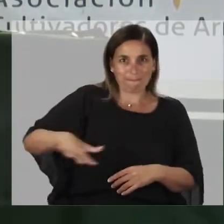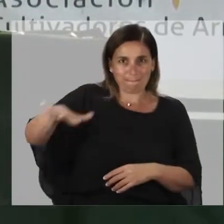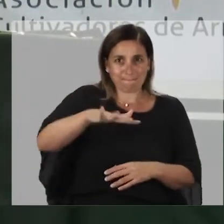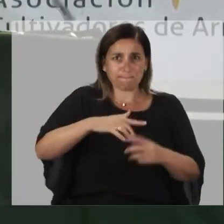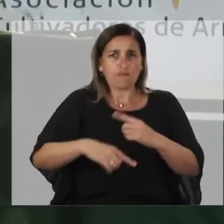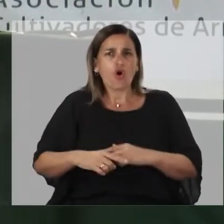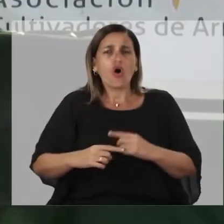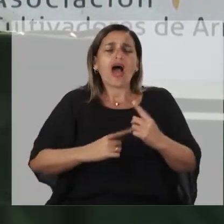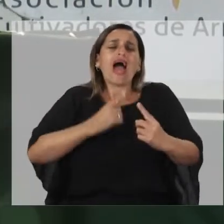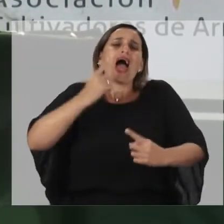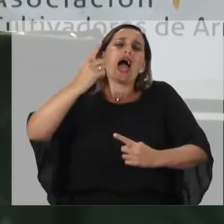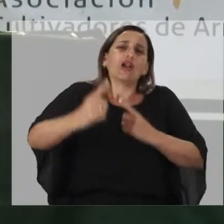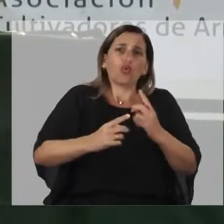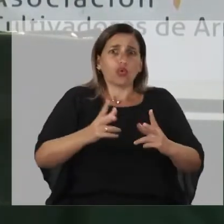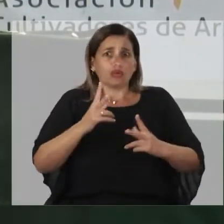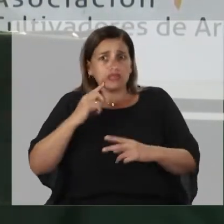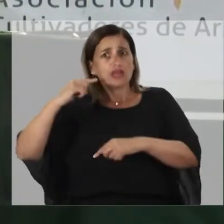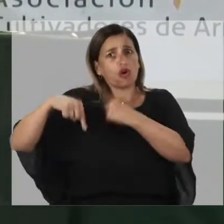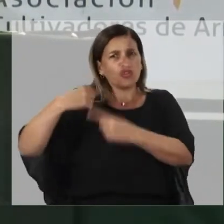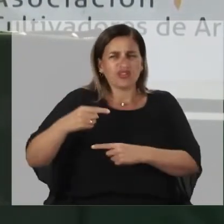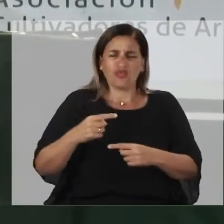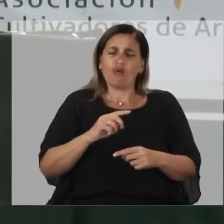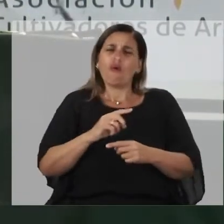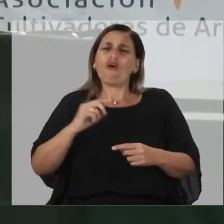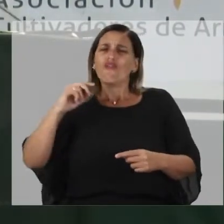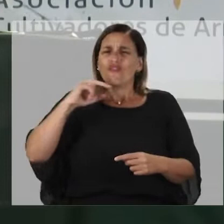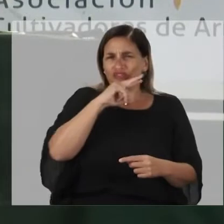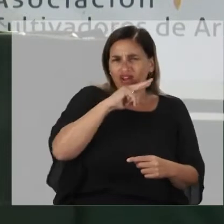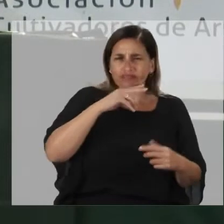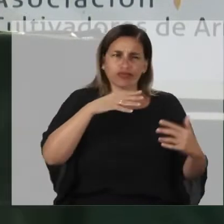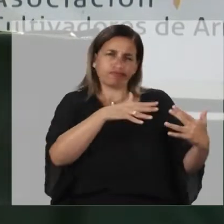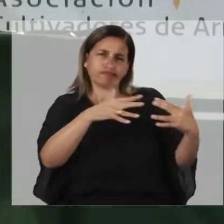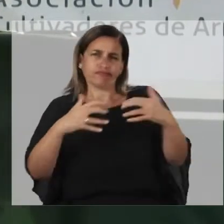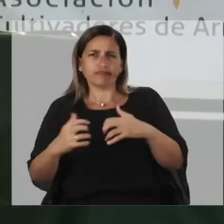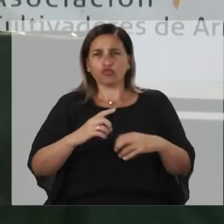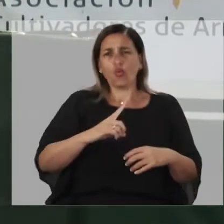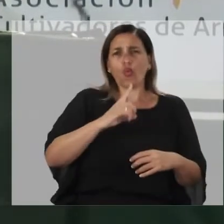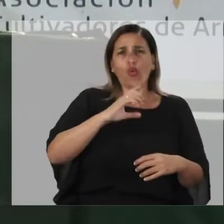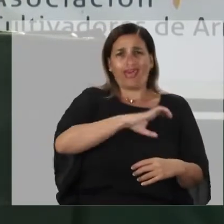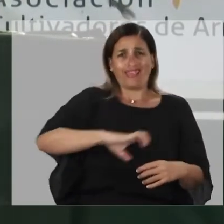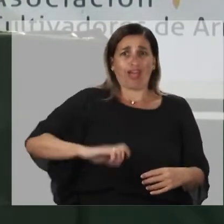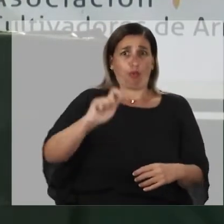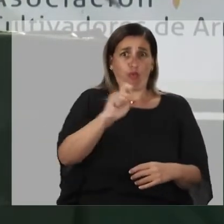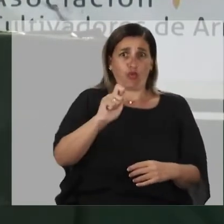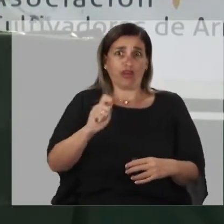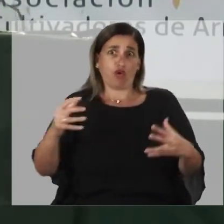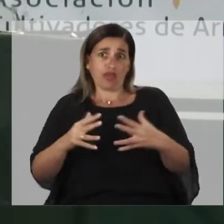hace muchos años, aunque algunos todavía artificialmente lo sostienen, esa falsa dicotomía entre el Estado y el